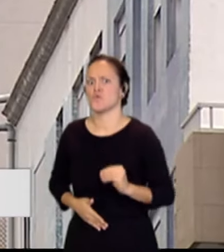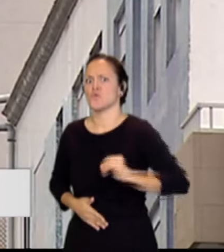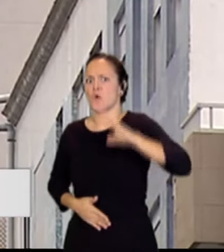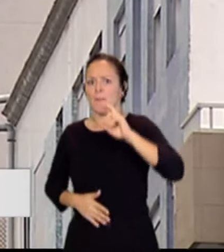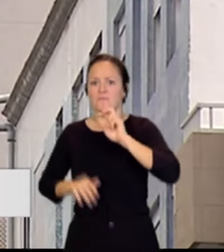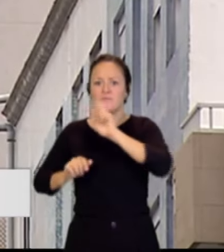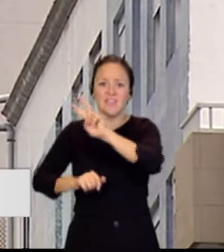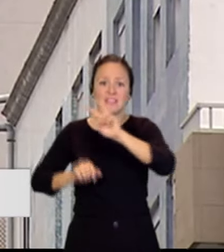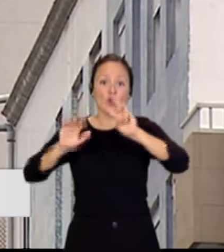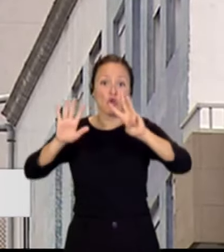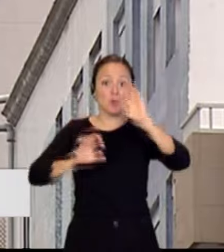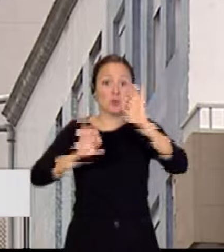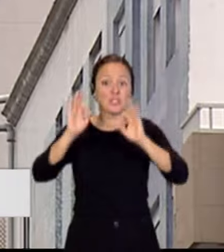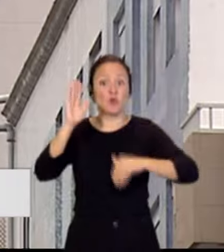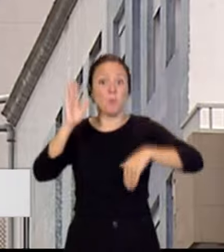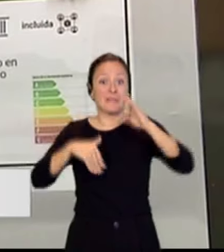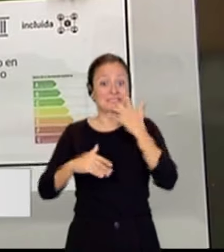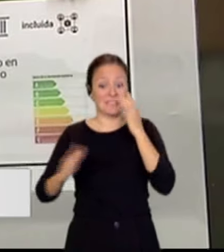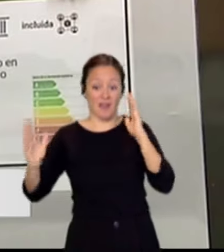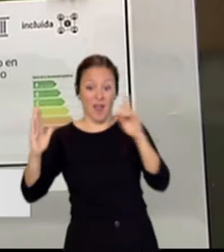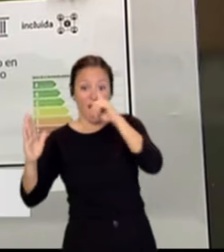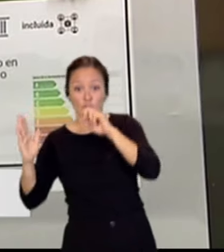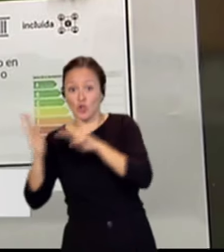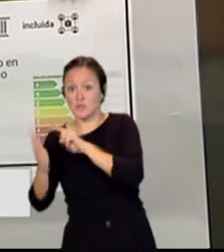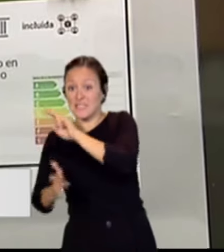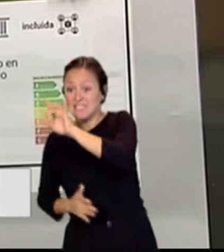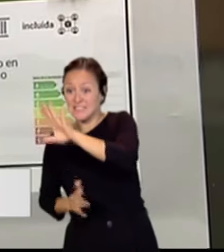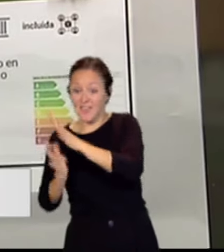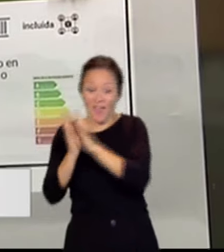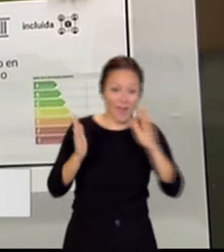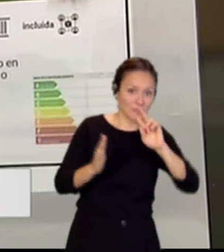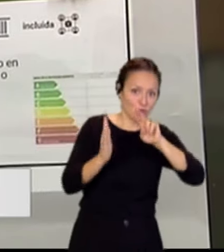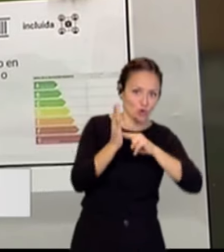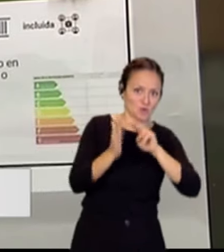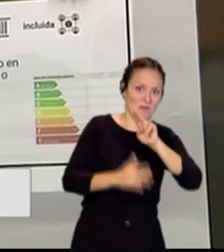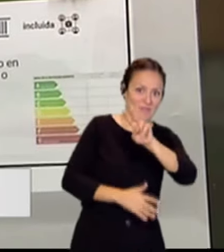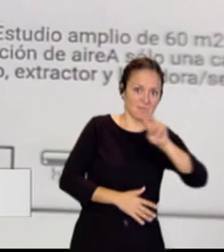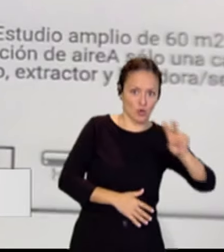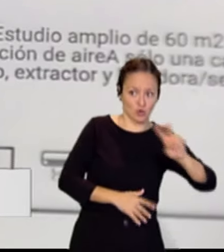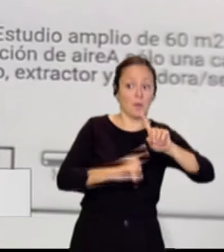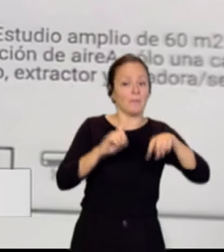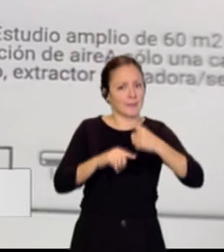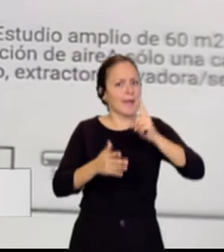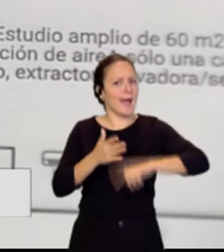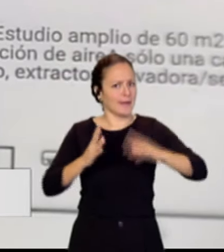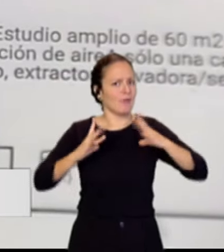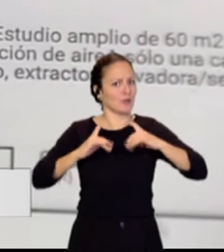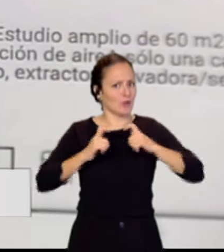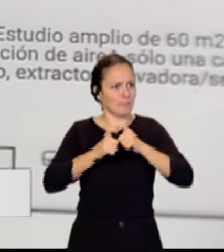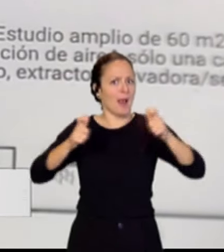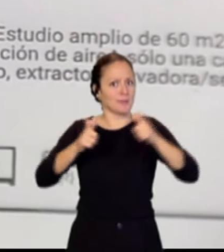28 entre 2015 y 2022 y alerta también del auge del alquiler